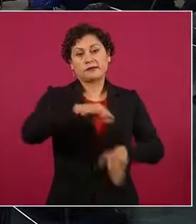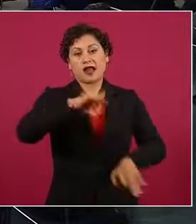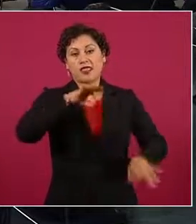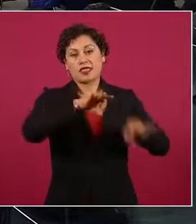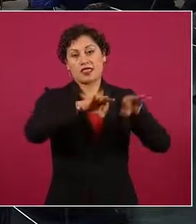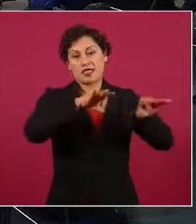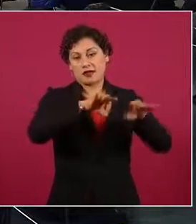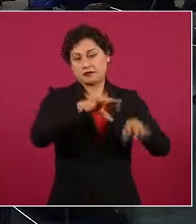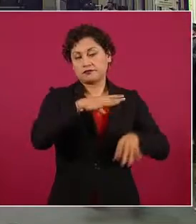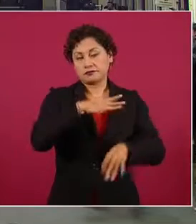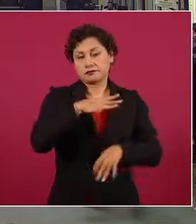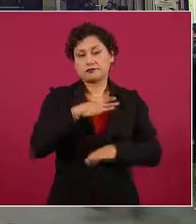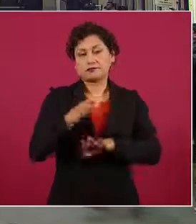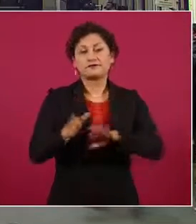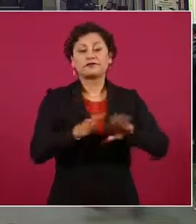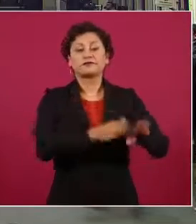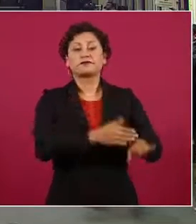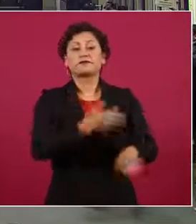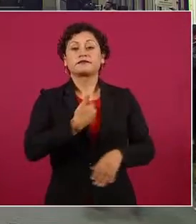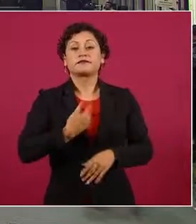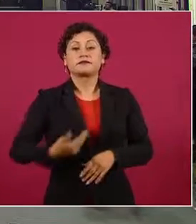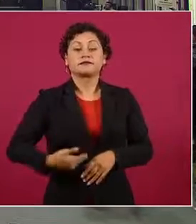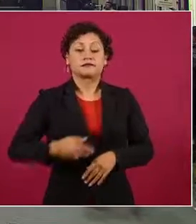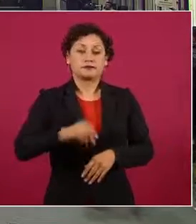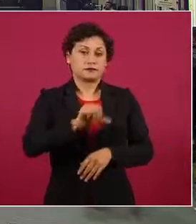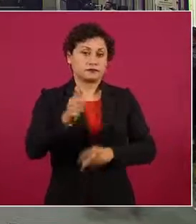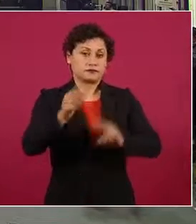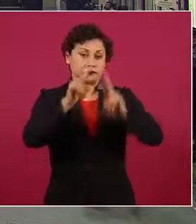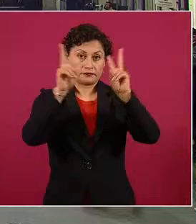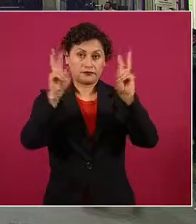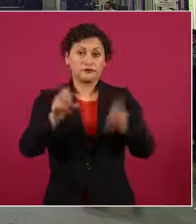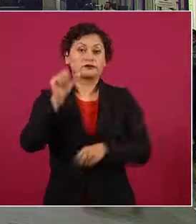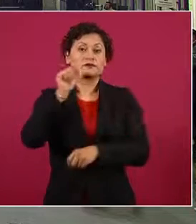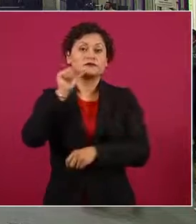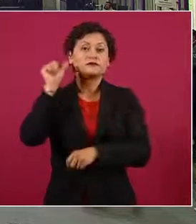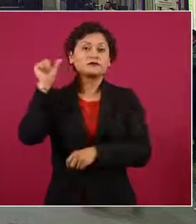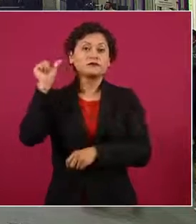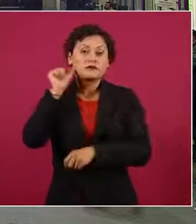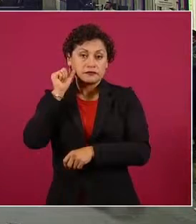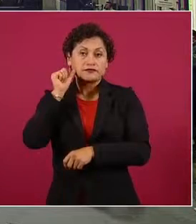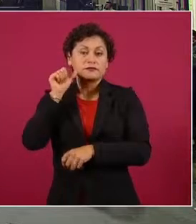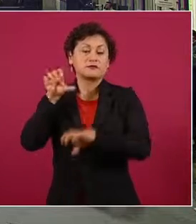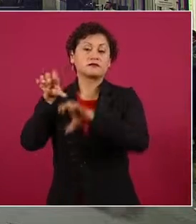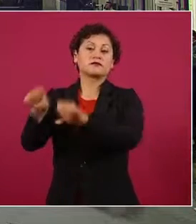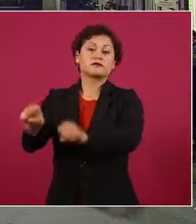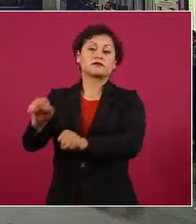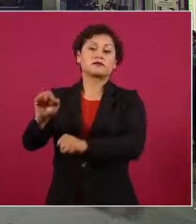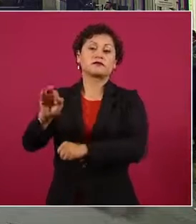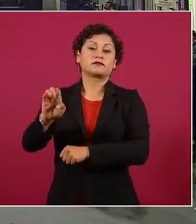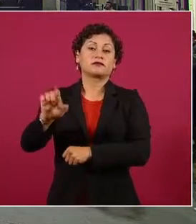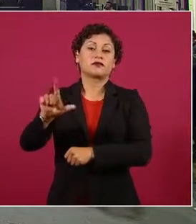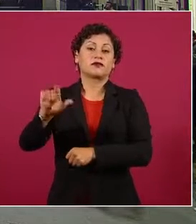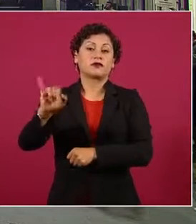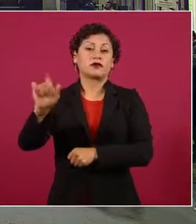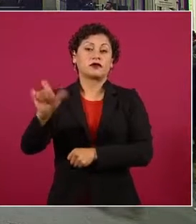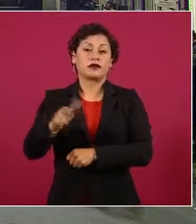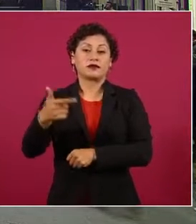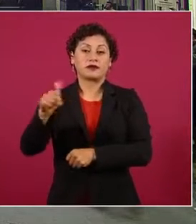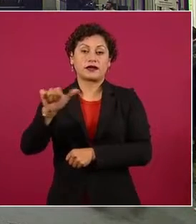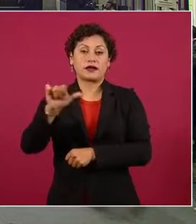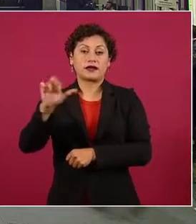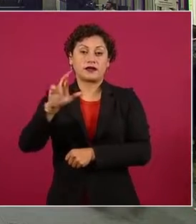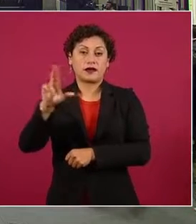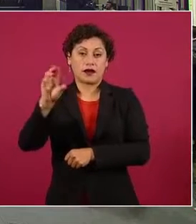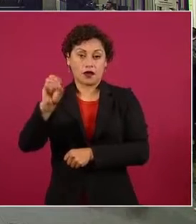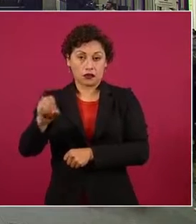Presidente, en un segundo tema, ayer un juez da prisión domiciliaria a Félix Gallardo y pues es una decisión que la Fiscalía va a apelar. Si